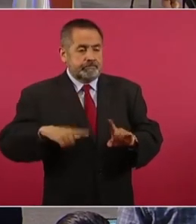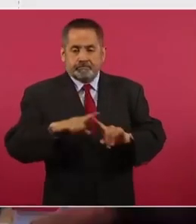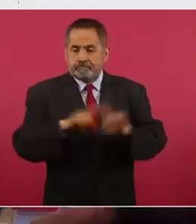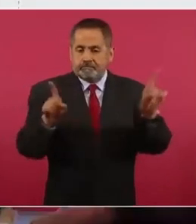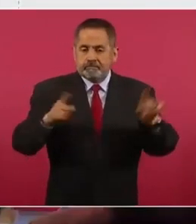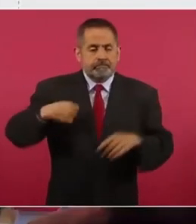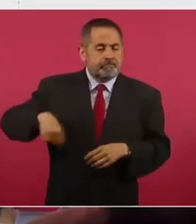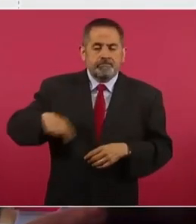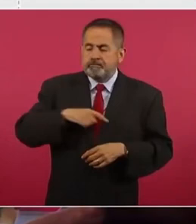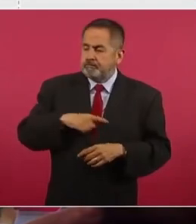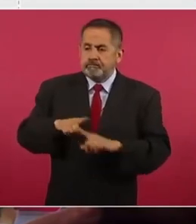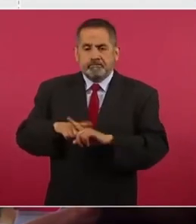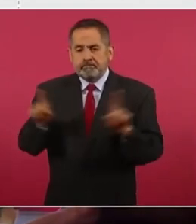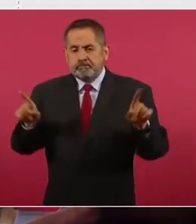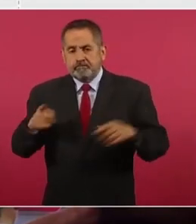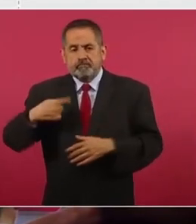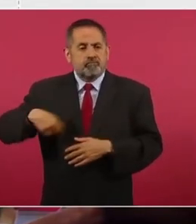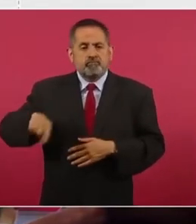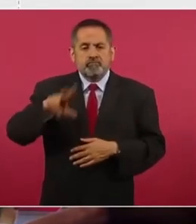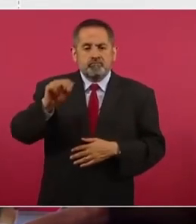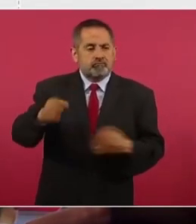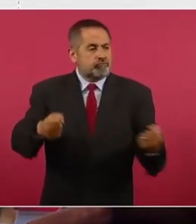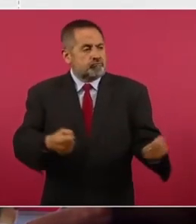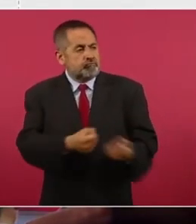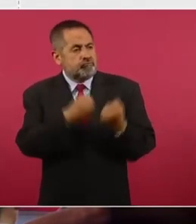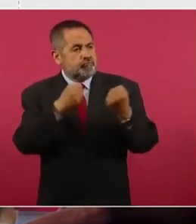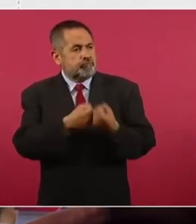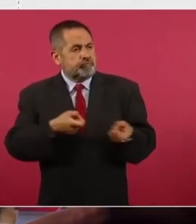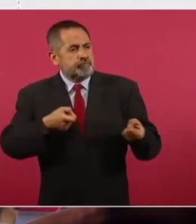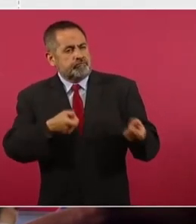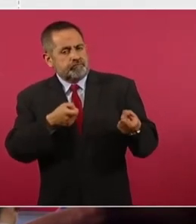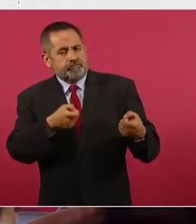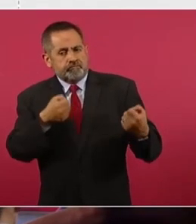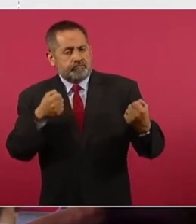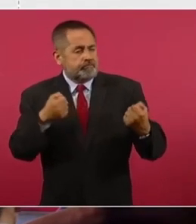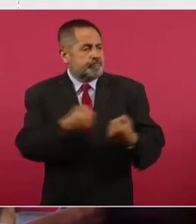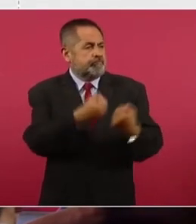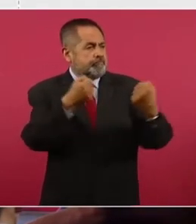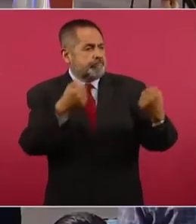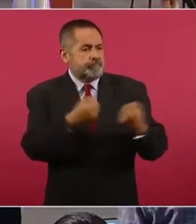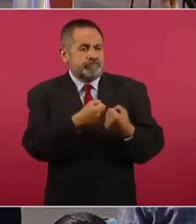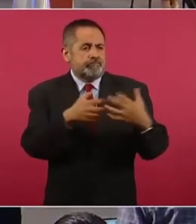Ya no el enfrentar la violencia con la violencia.